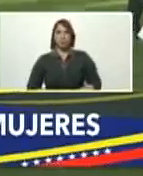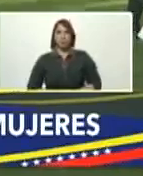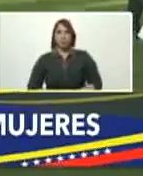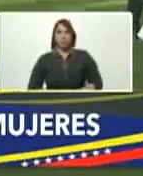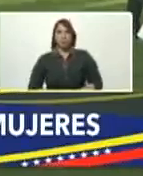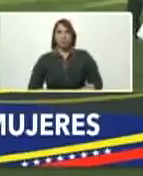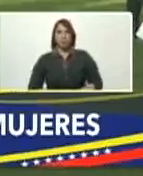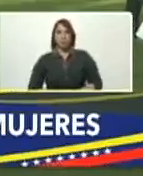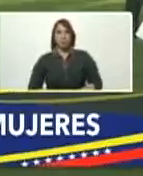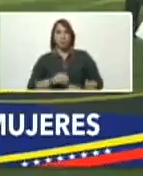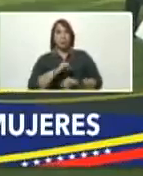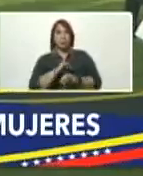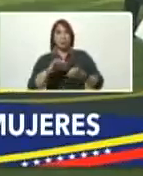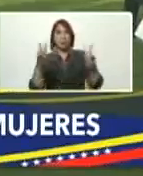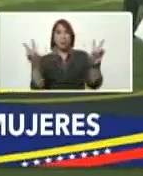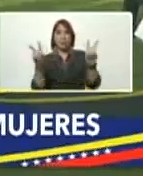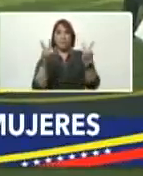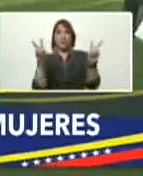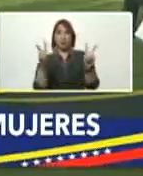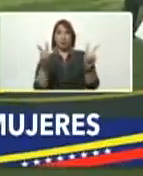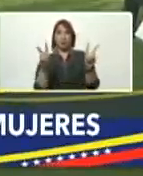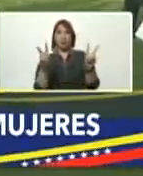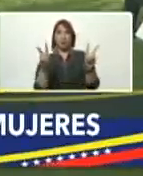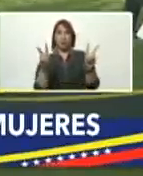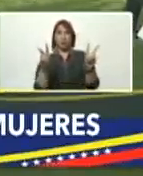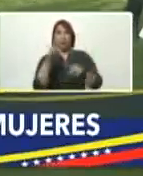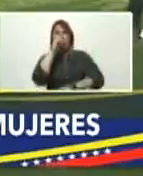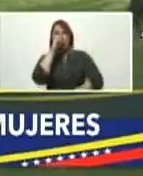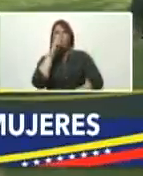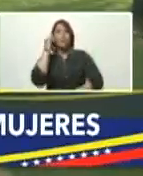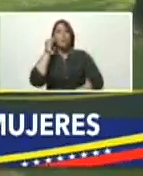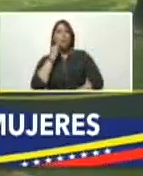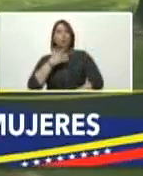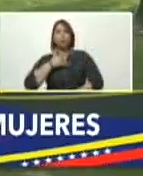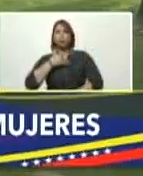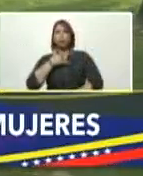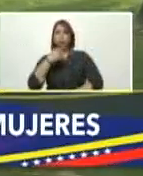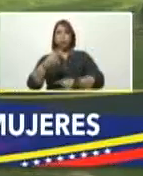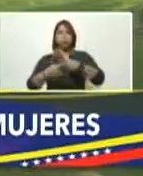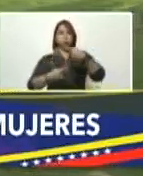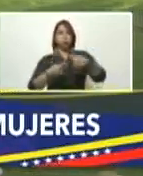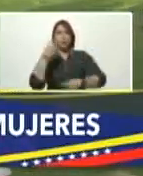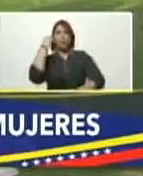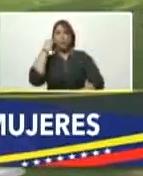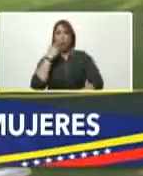Para culminar victorioso la era bolivariana, el ciclo bolivariano.